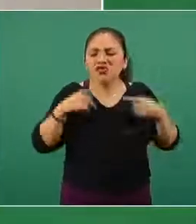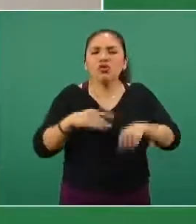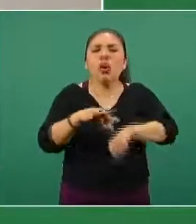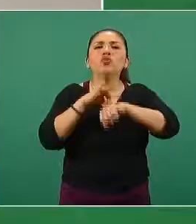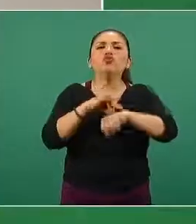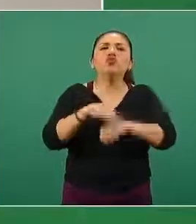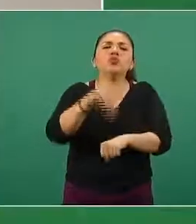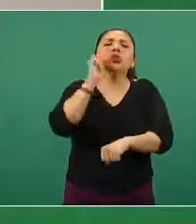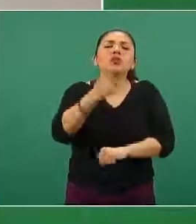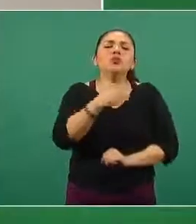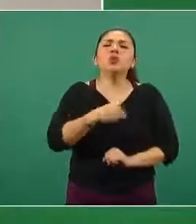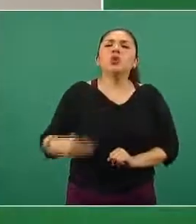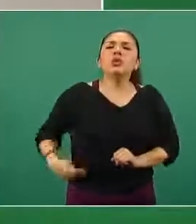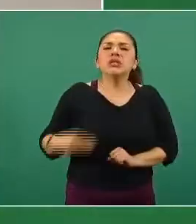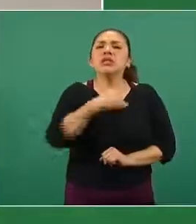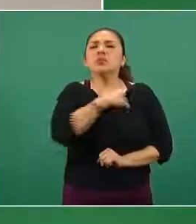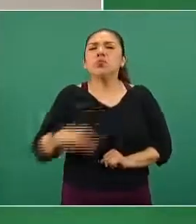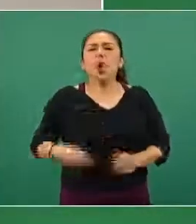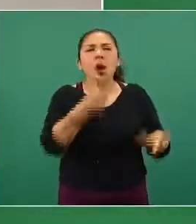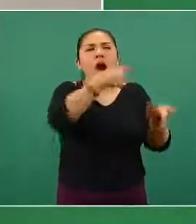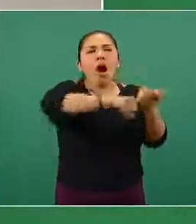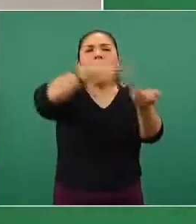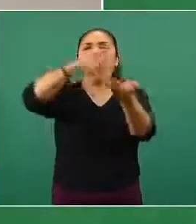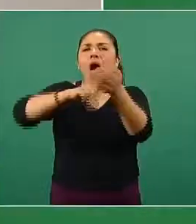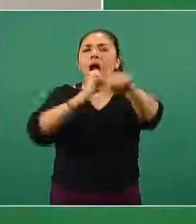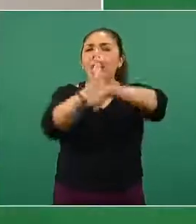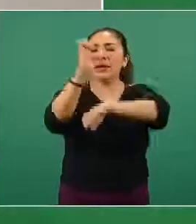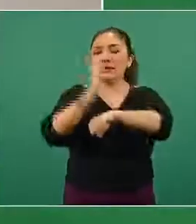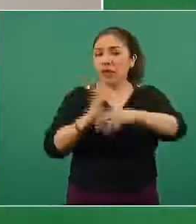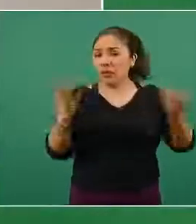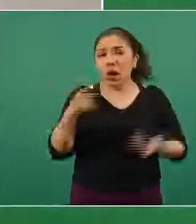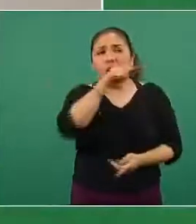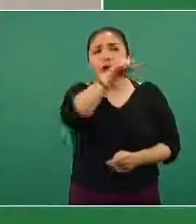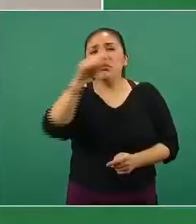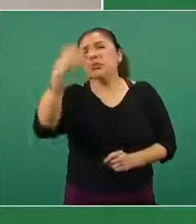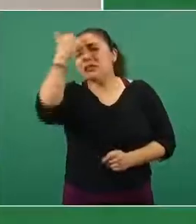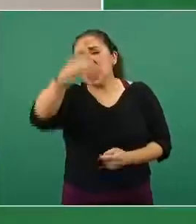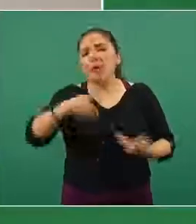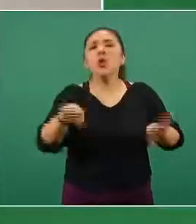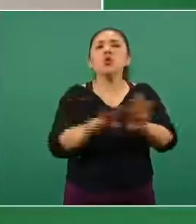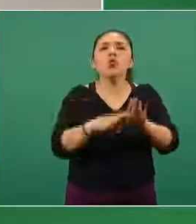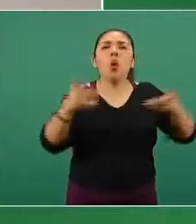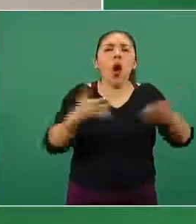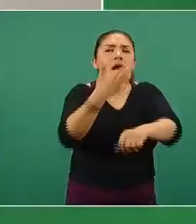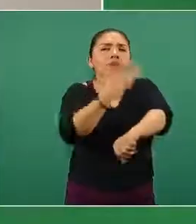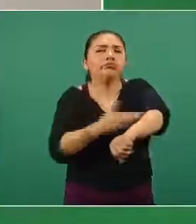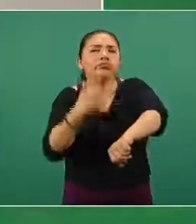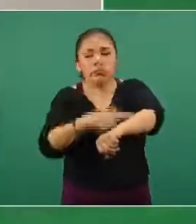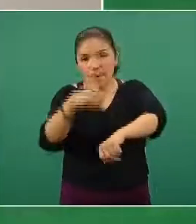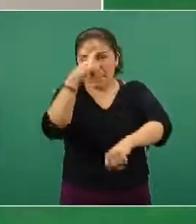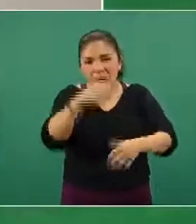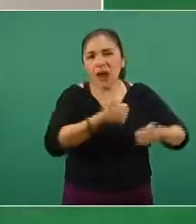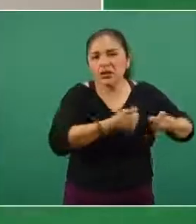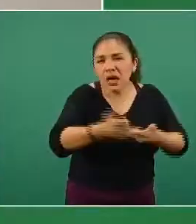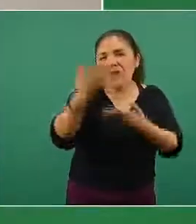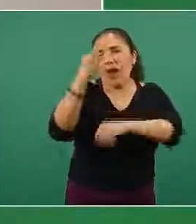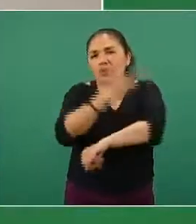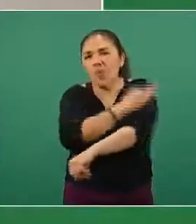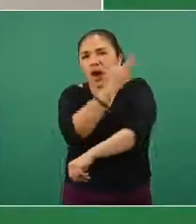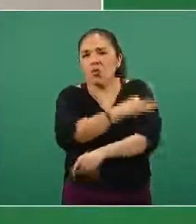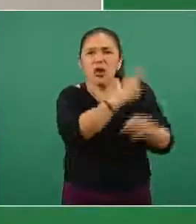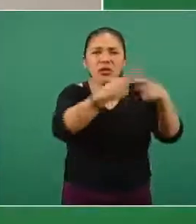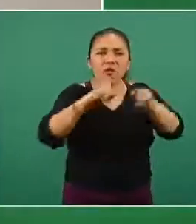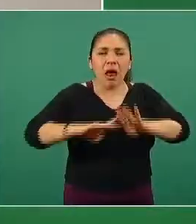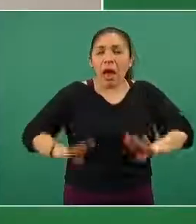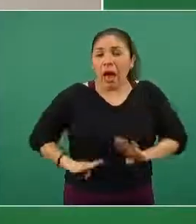realidad de sus municipios al interior de cada entidad. Y entonces saben cómo implementar la estrategia de distribución y aplicación de